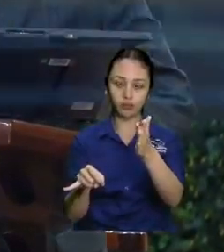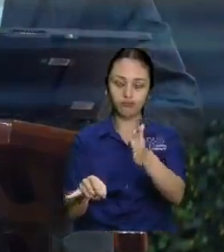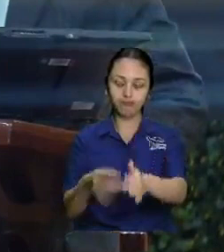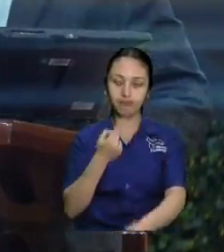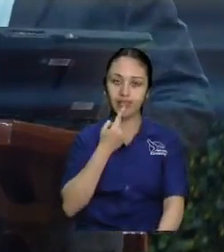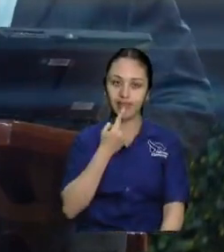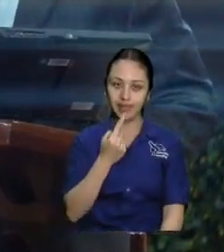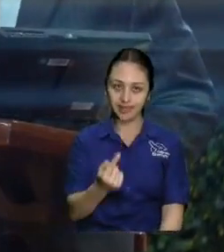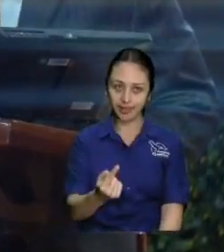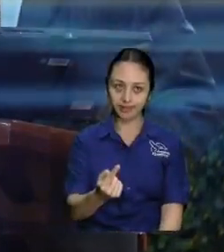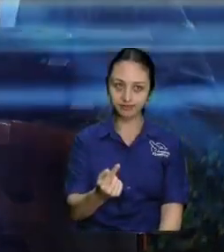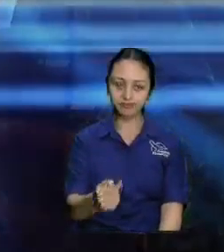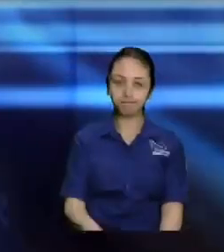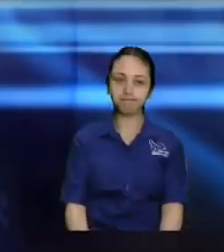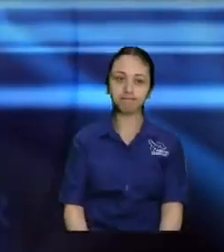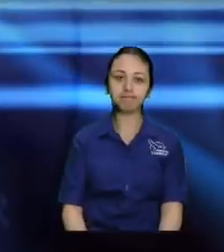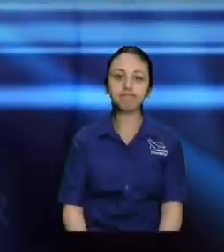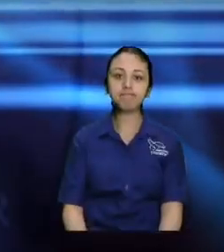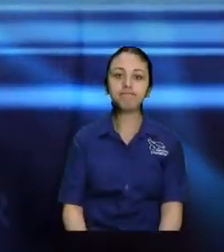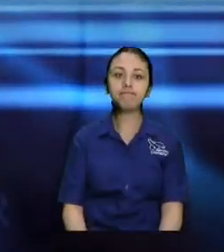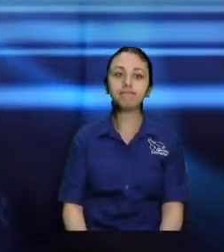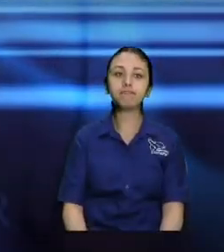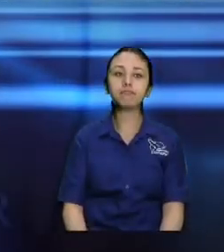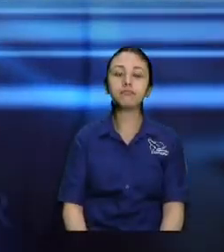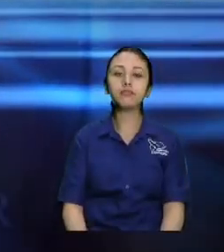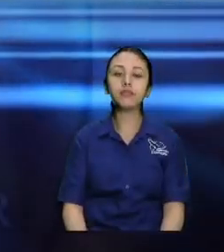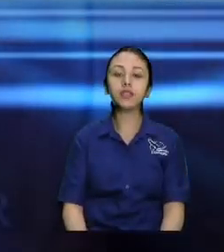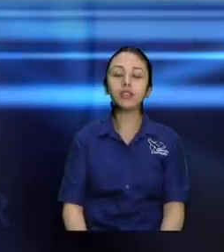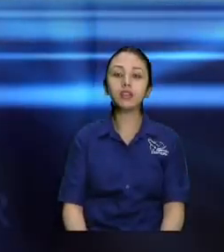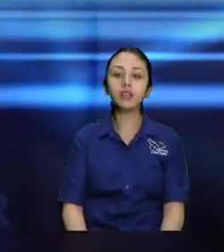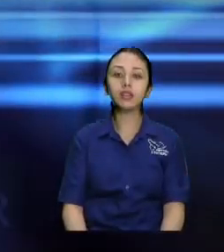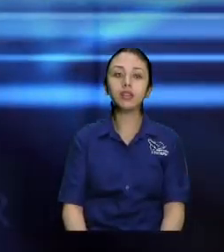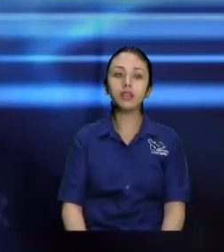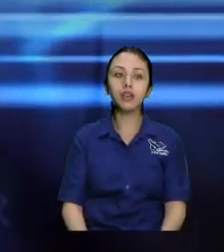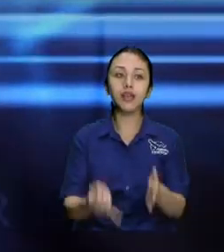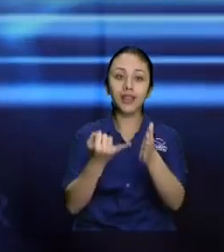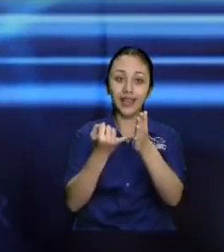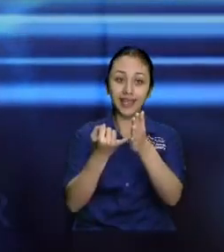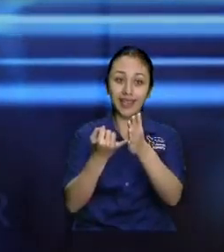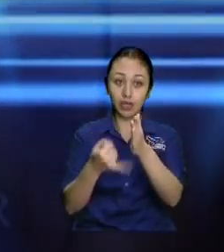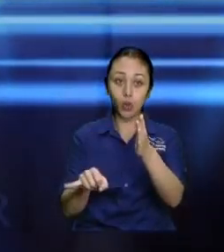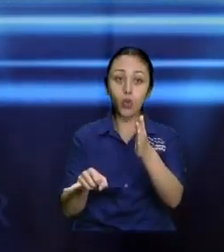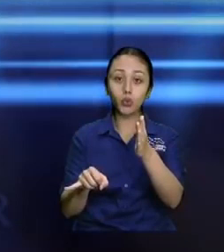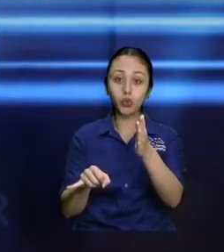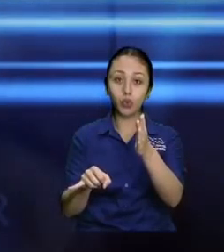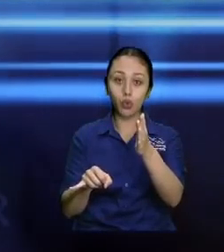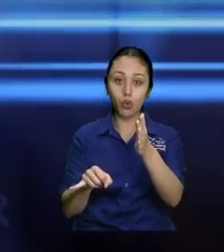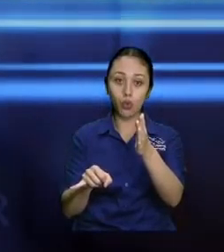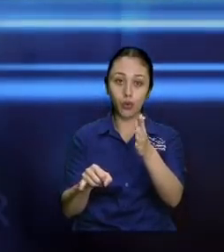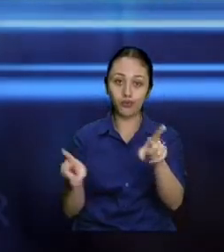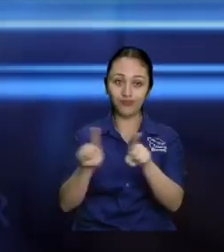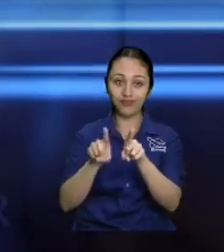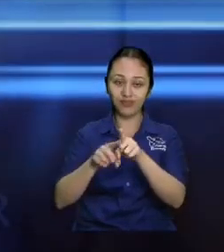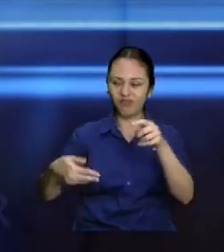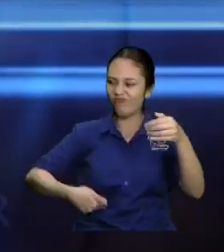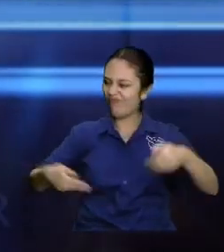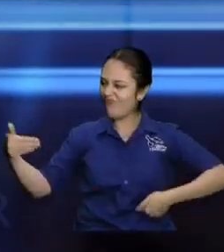Dice que es injusto, sinónimo de áspero, según esta Biblia, el oso. Un